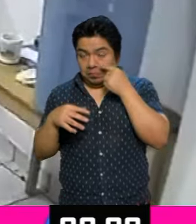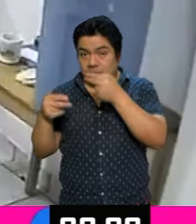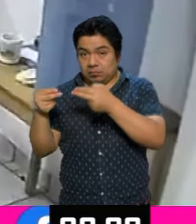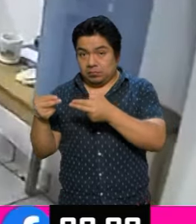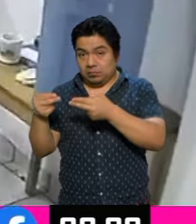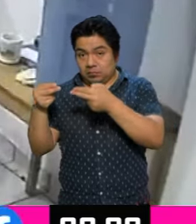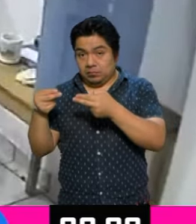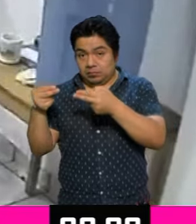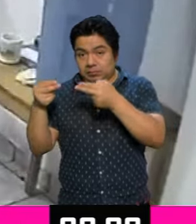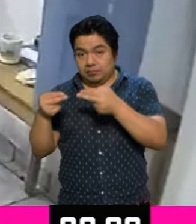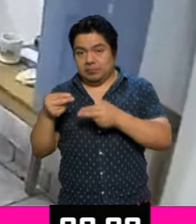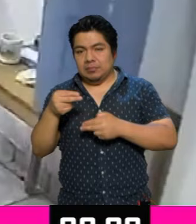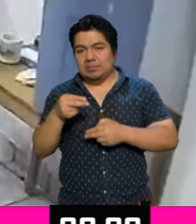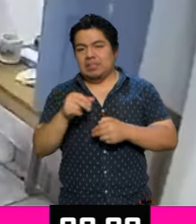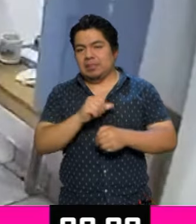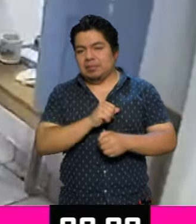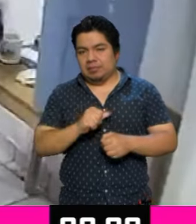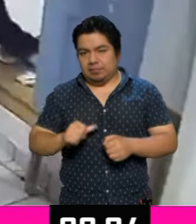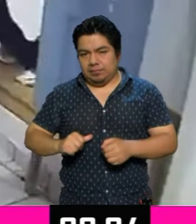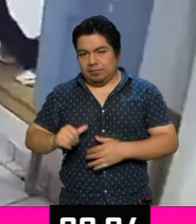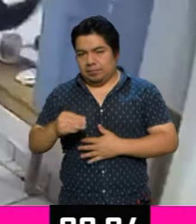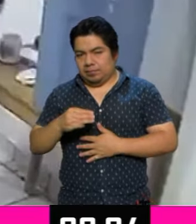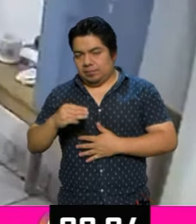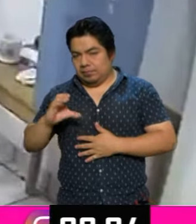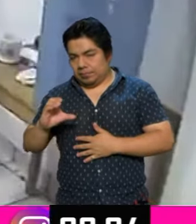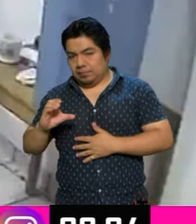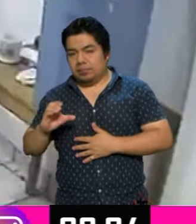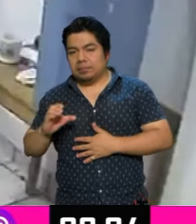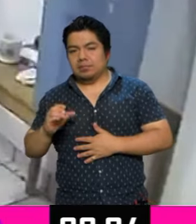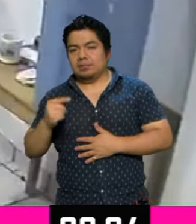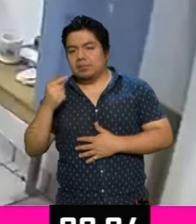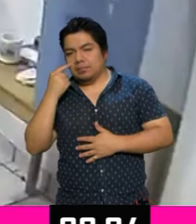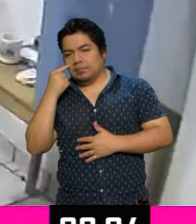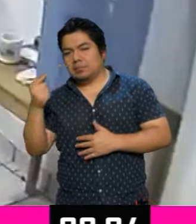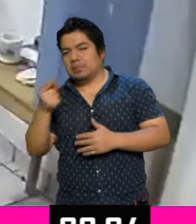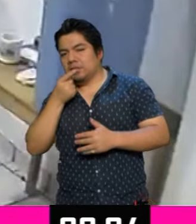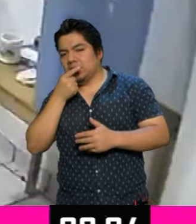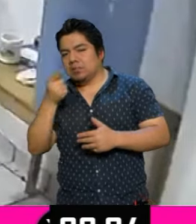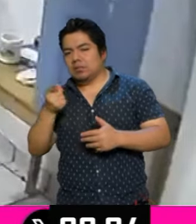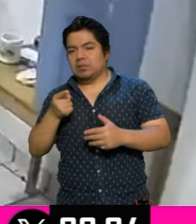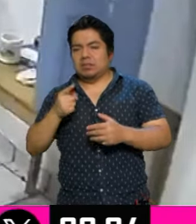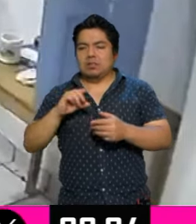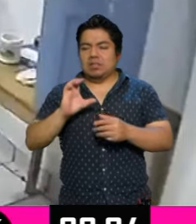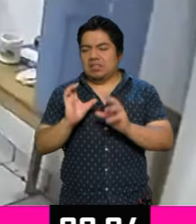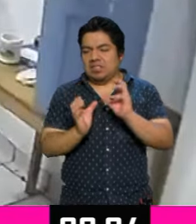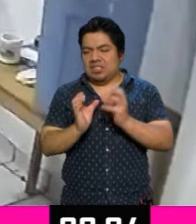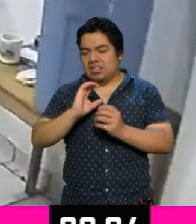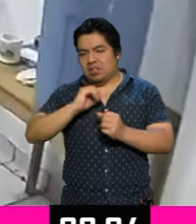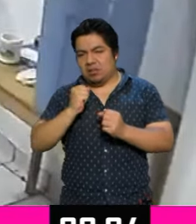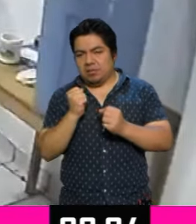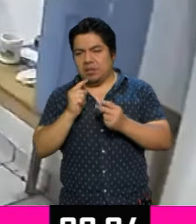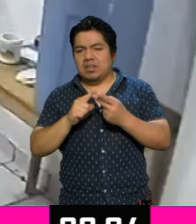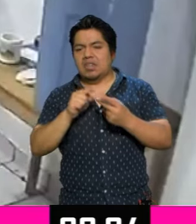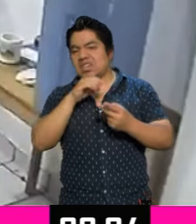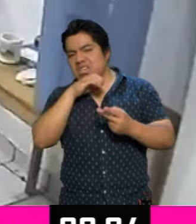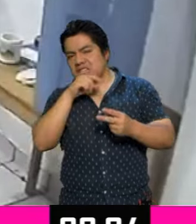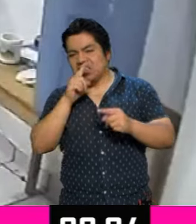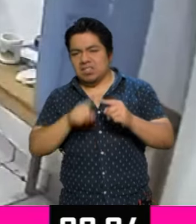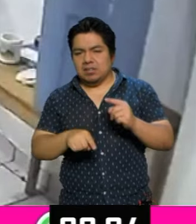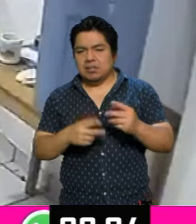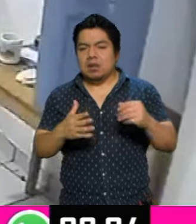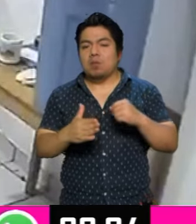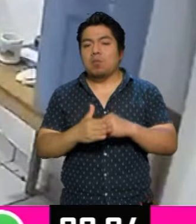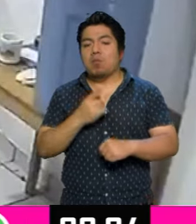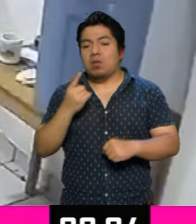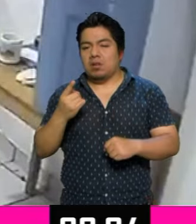la Magdalena. Mire, ahí se ve, ahí se ve, ahí están. A ver, y no. Y el perejil, y tú debiste haber guardado el cilantro. Y sí, la cebolla, ¿quién la cortó? No, dijeron que fue